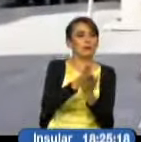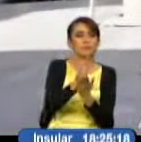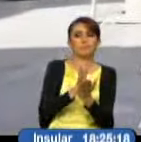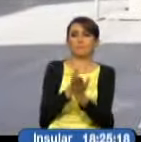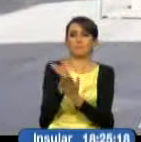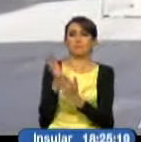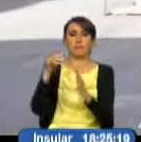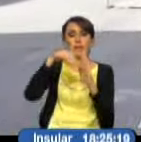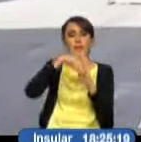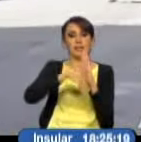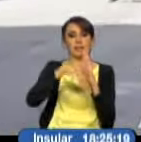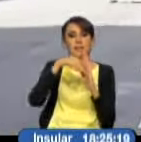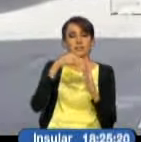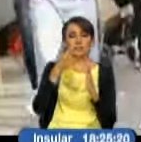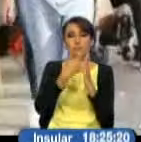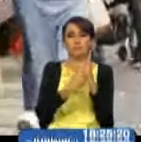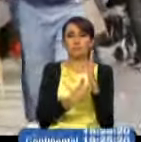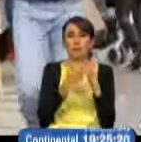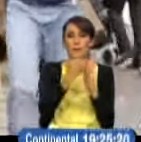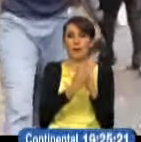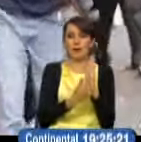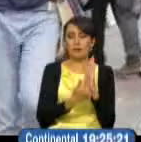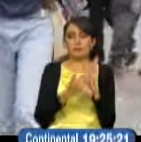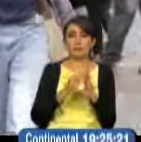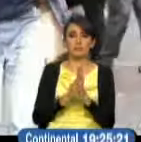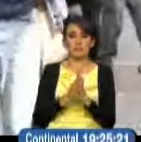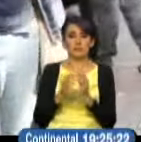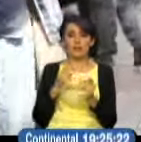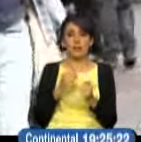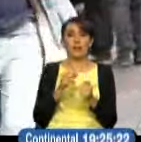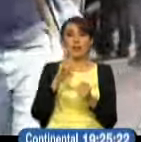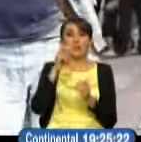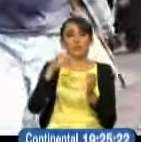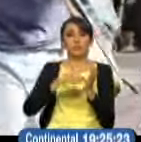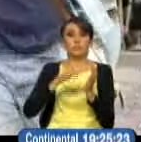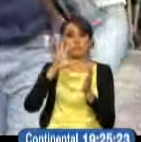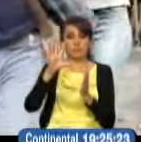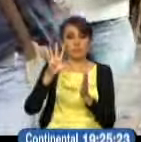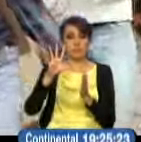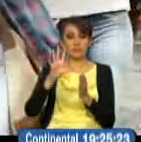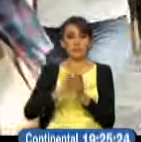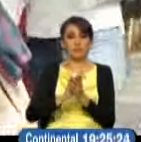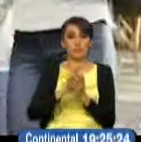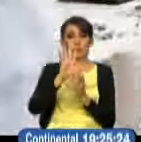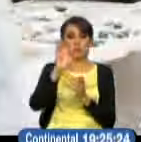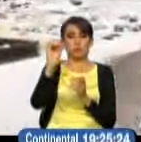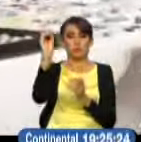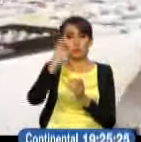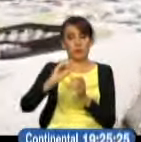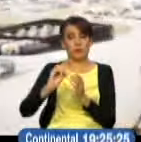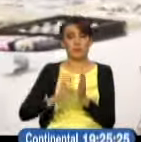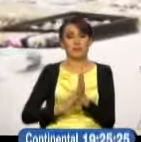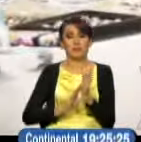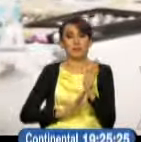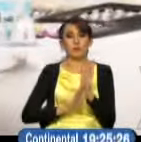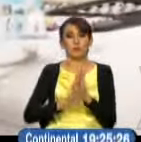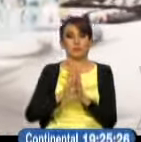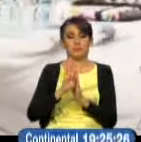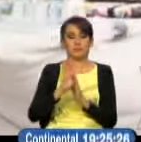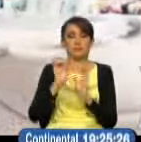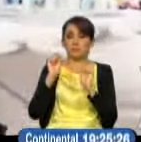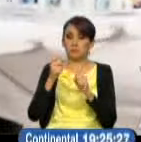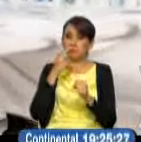de la tasa de desempleo. Desde el 2005, el crecimiento del salario real ha sido del 50%, lo cual se explica en buena